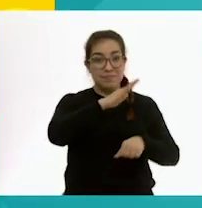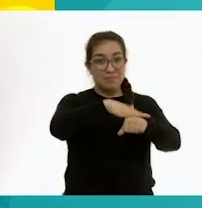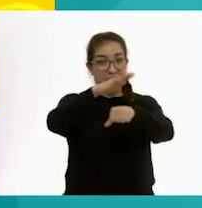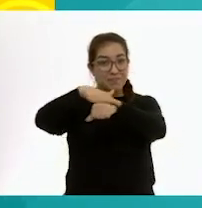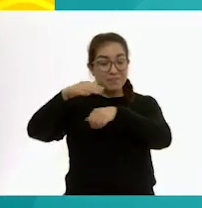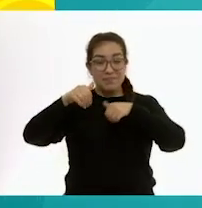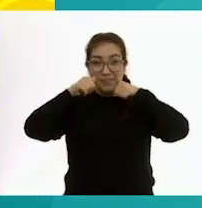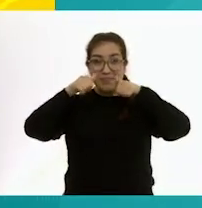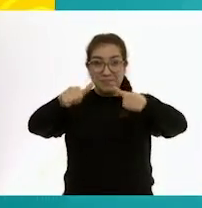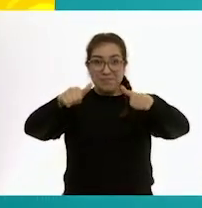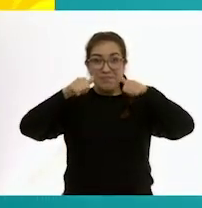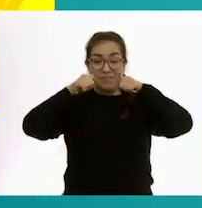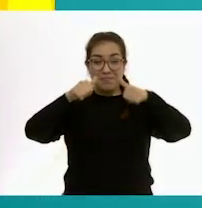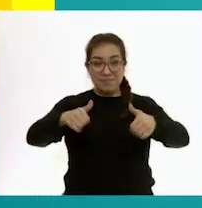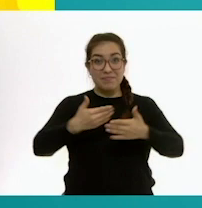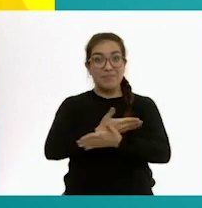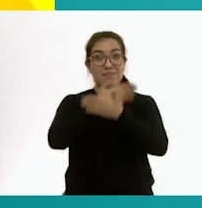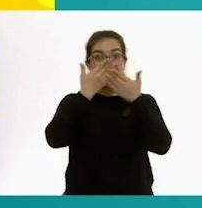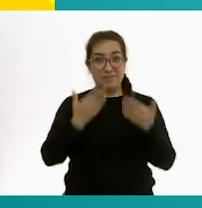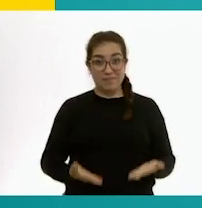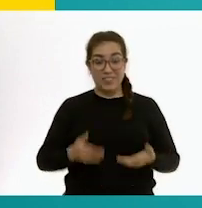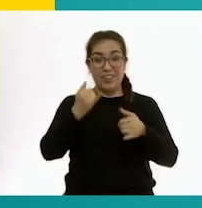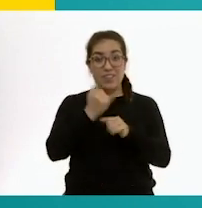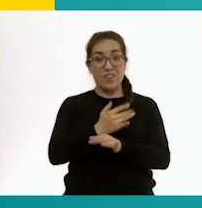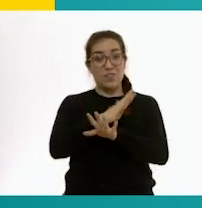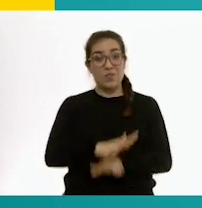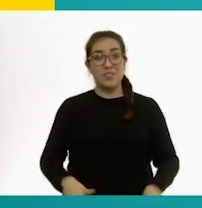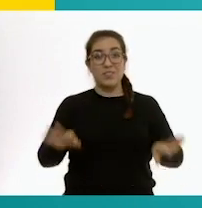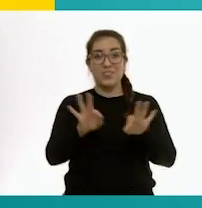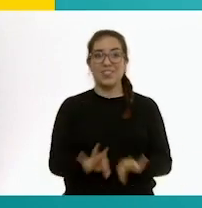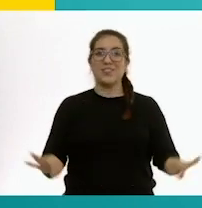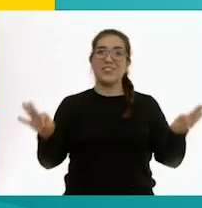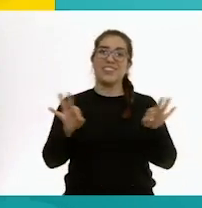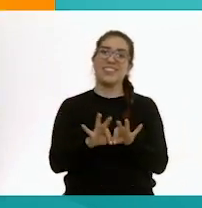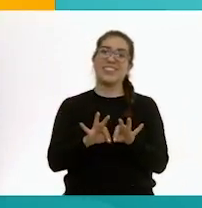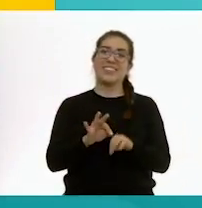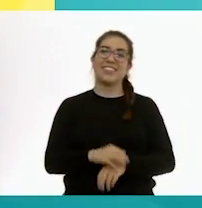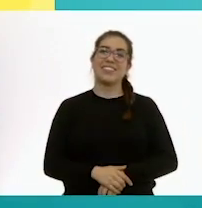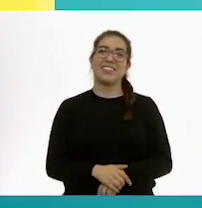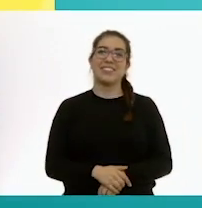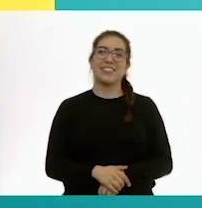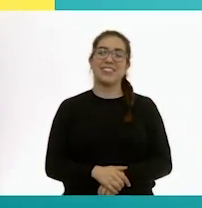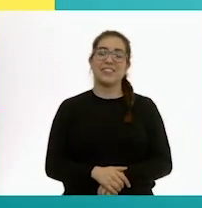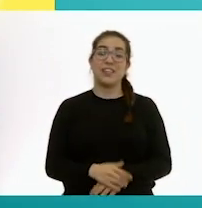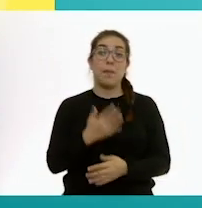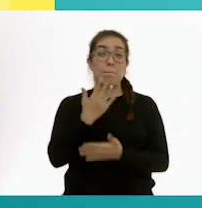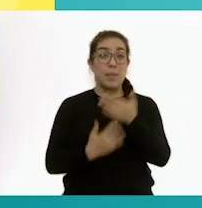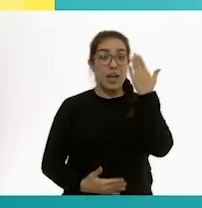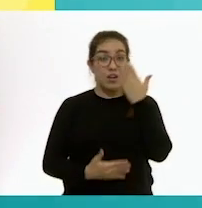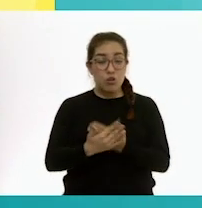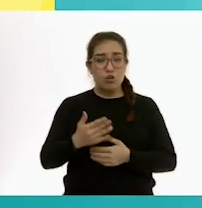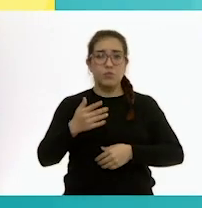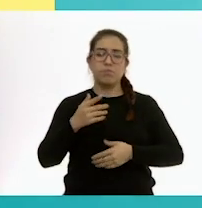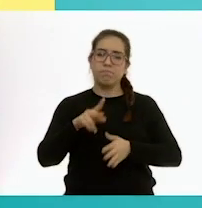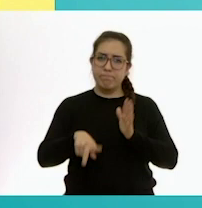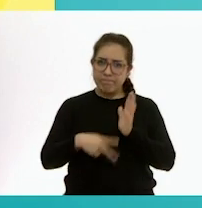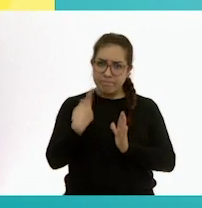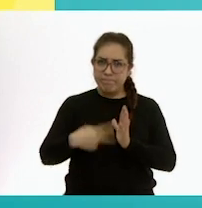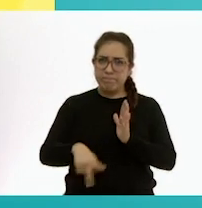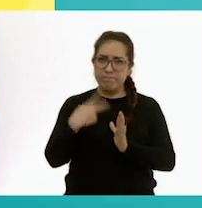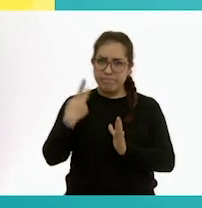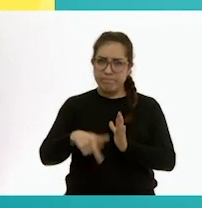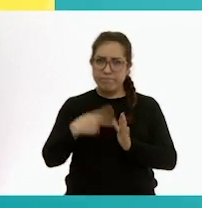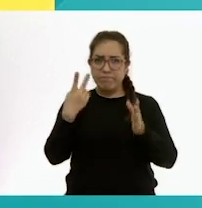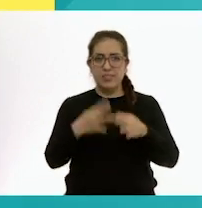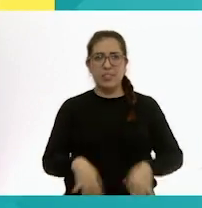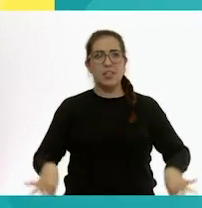¡Atención! ¡Atención! A continuación, información importante. Lavarnos las manos varias veces al día es